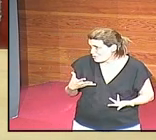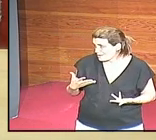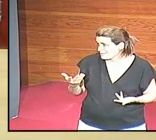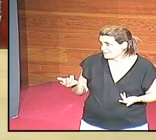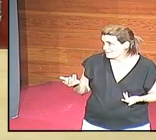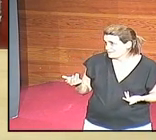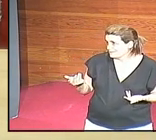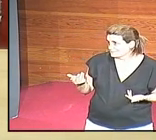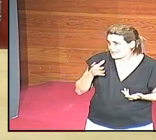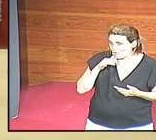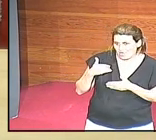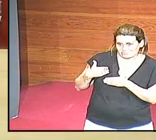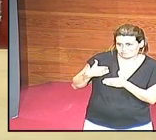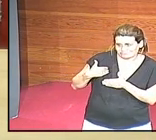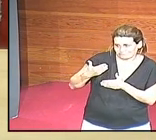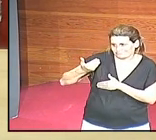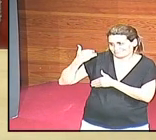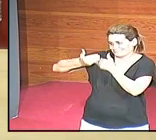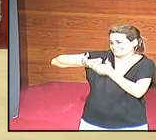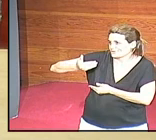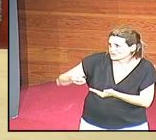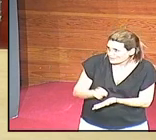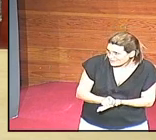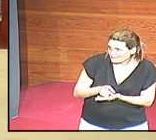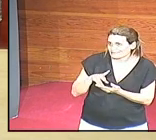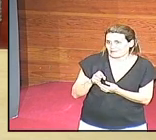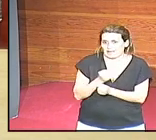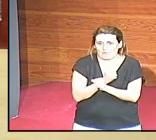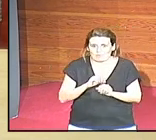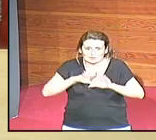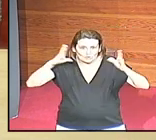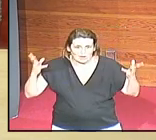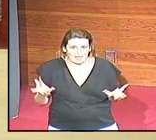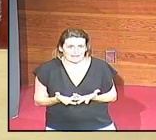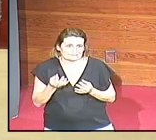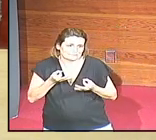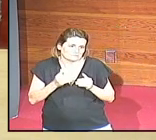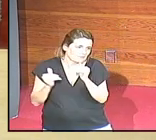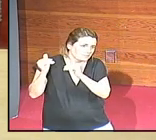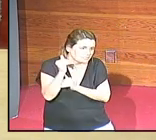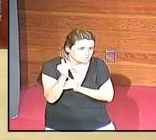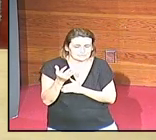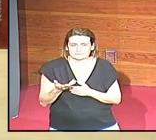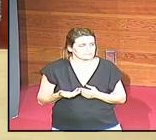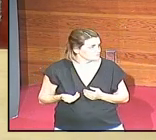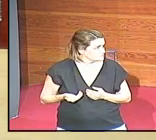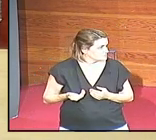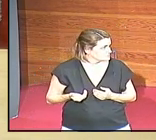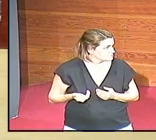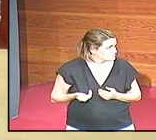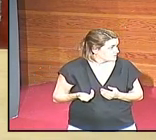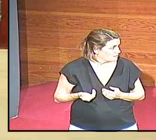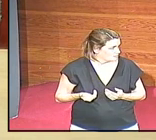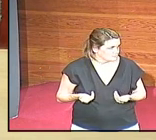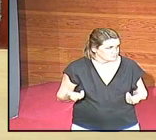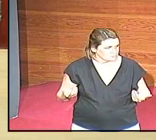se está volviendo a eso, y la amenaza de las nucleares, siempre planeando por encima. Bueno, pues sí,